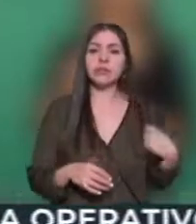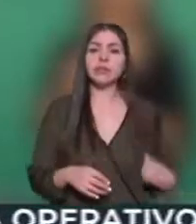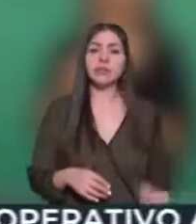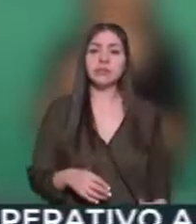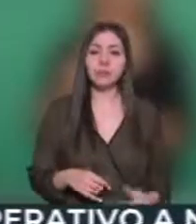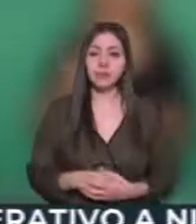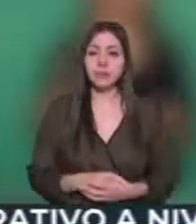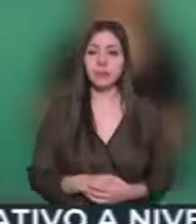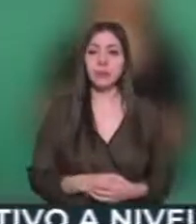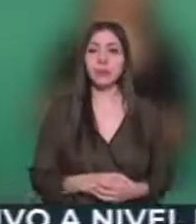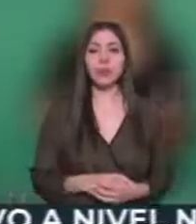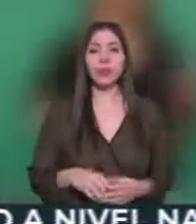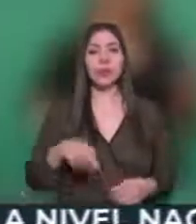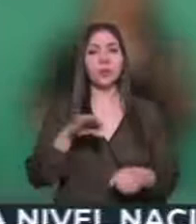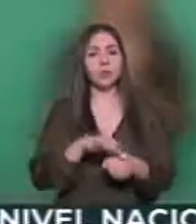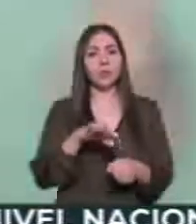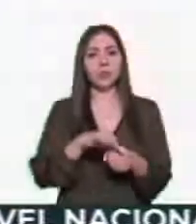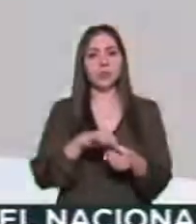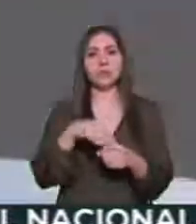salir a votar.